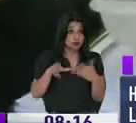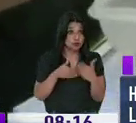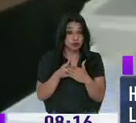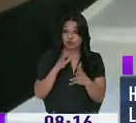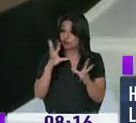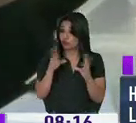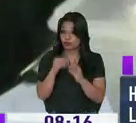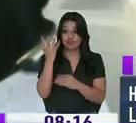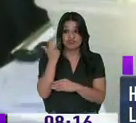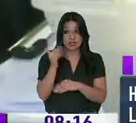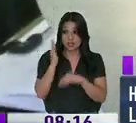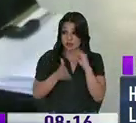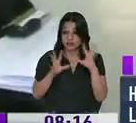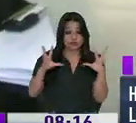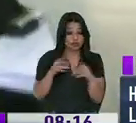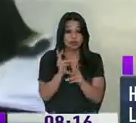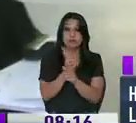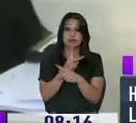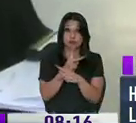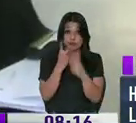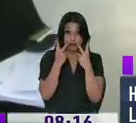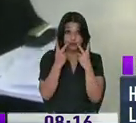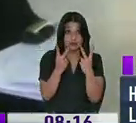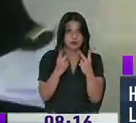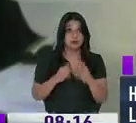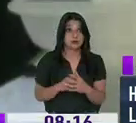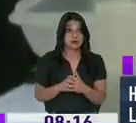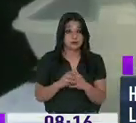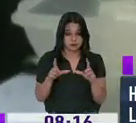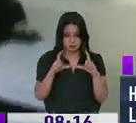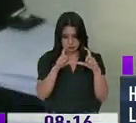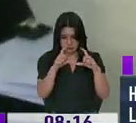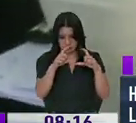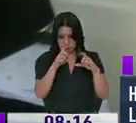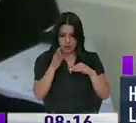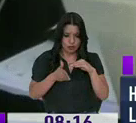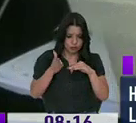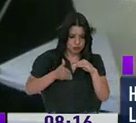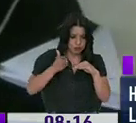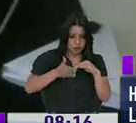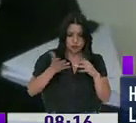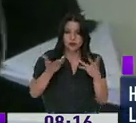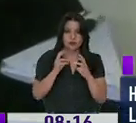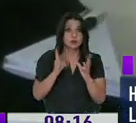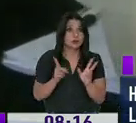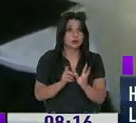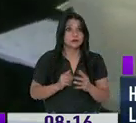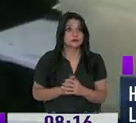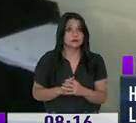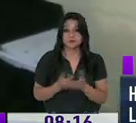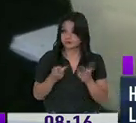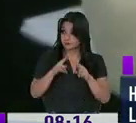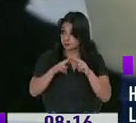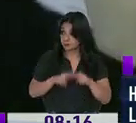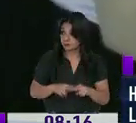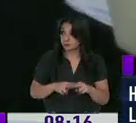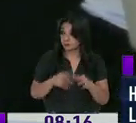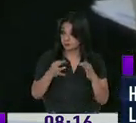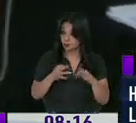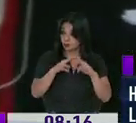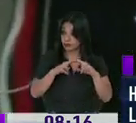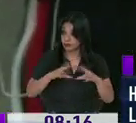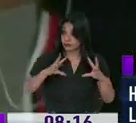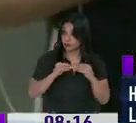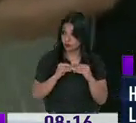fecha de caducidad. Todos los productos, como ustedes pueden chequear, tienen fecha de caducidad. Y eso también se revisa en el momento que revisan